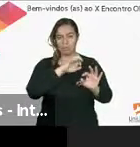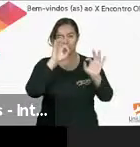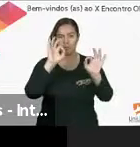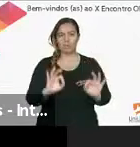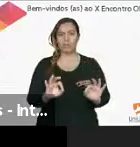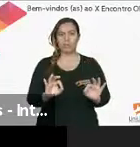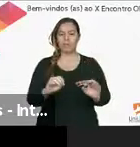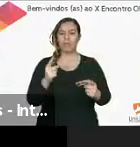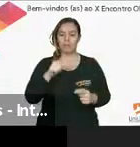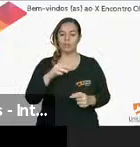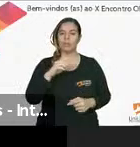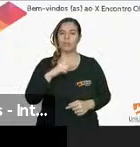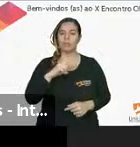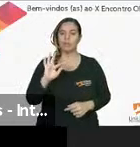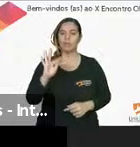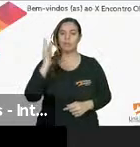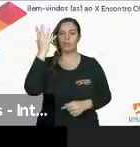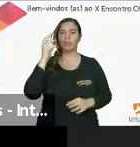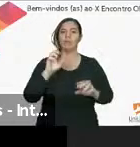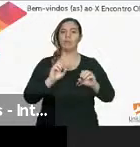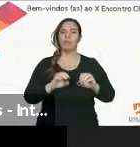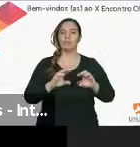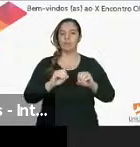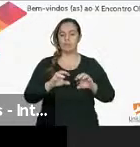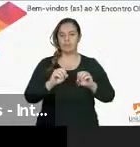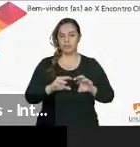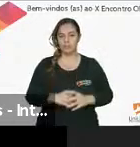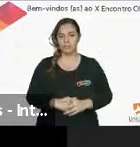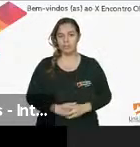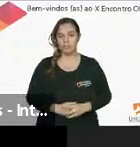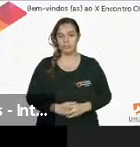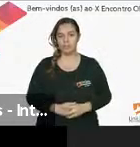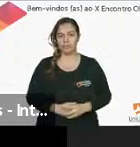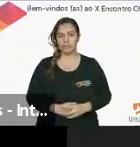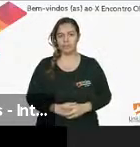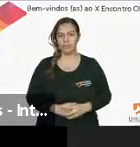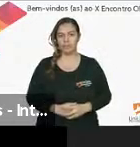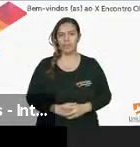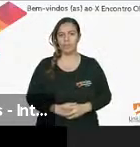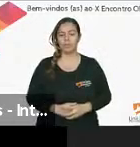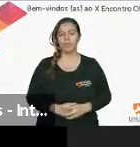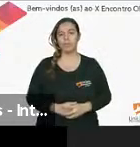el fenómeno de educación. Eso se trata de eso mucho menos,